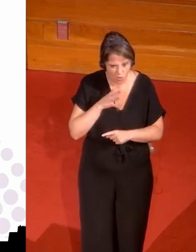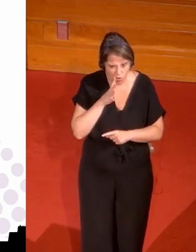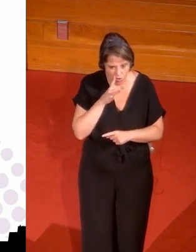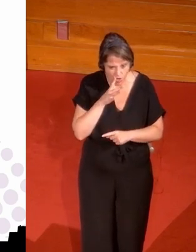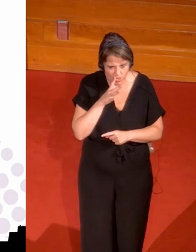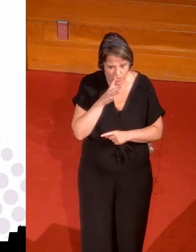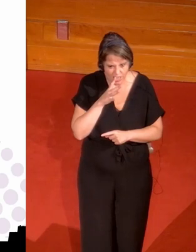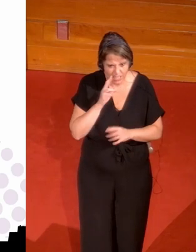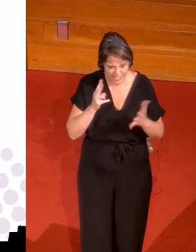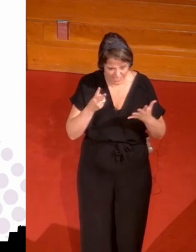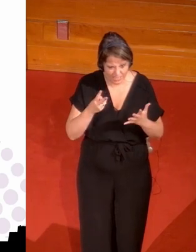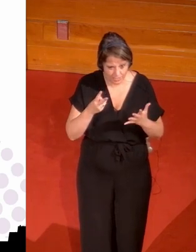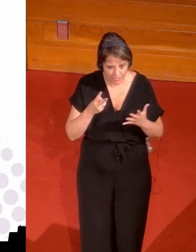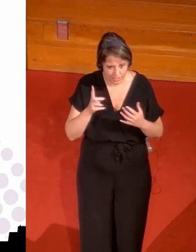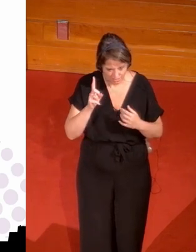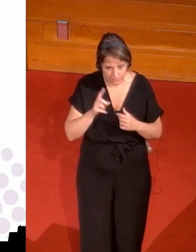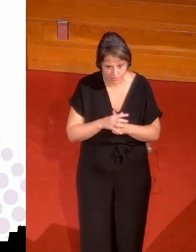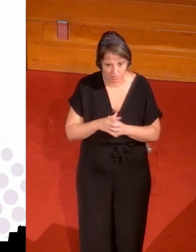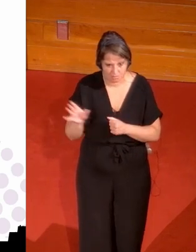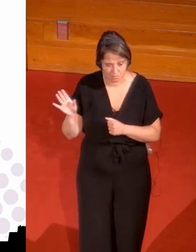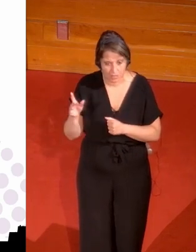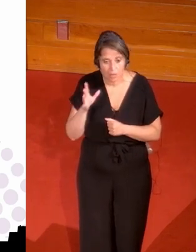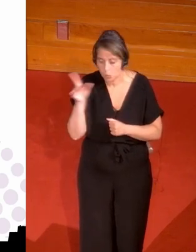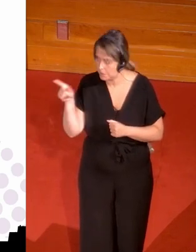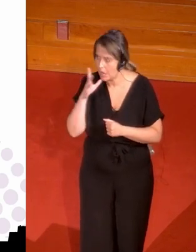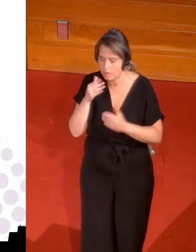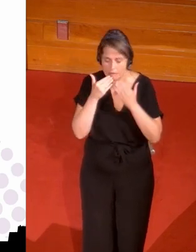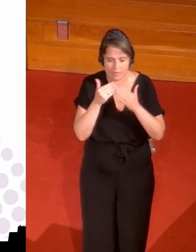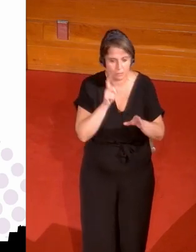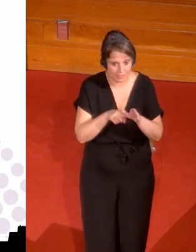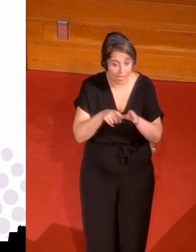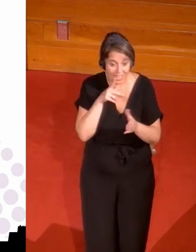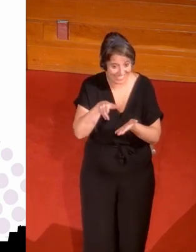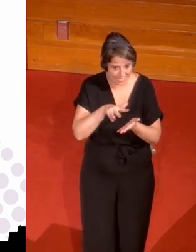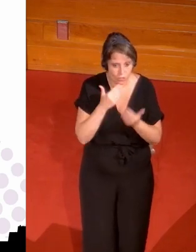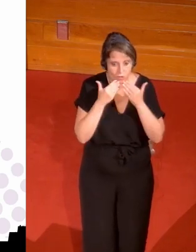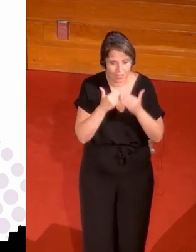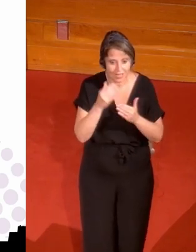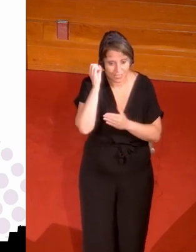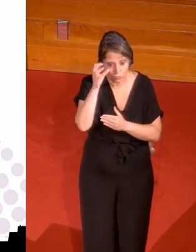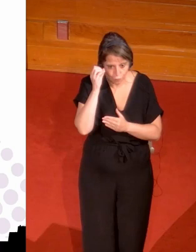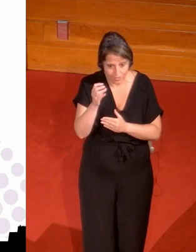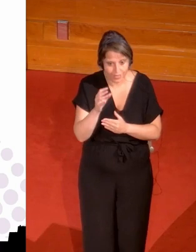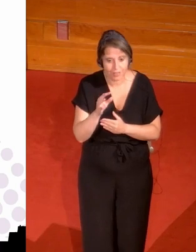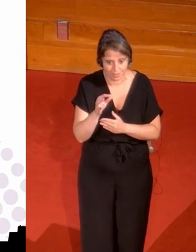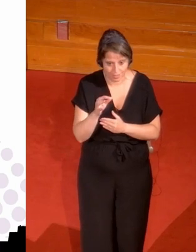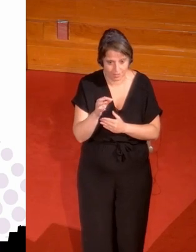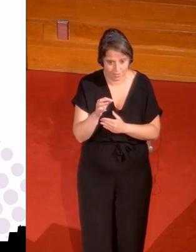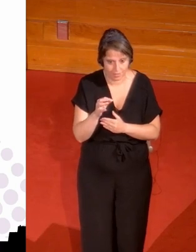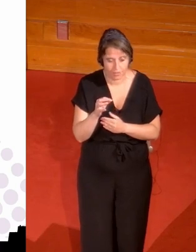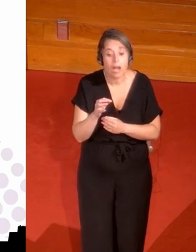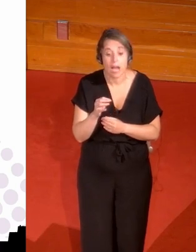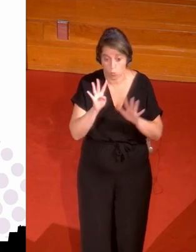gongo bueno Muchas gracias por la por la participación Muchas gracias a Ana por tanto por la conferencia como por